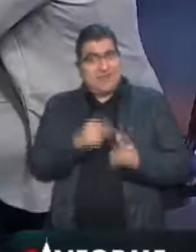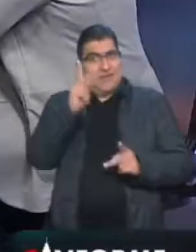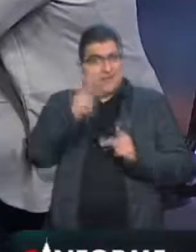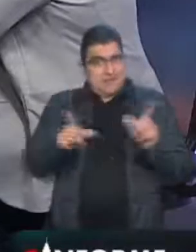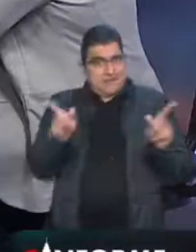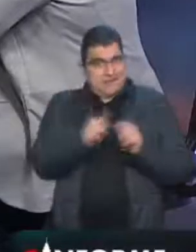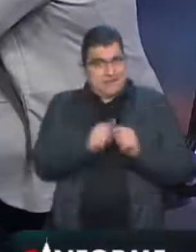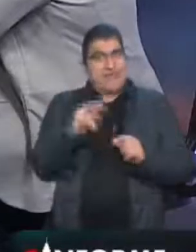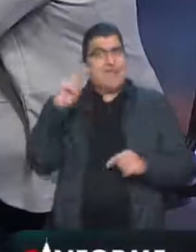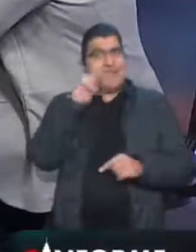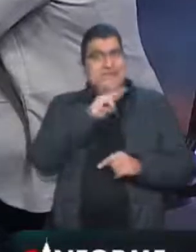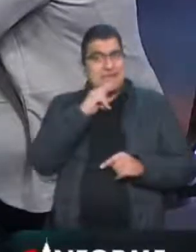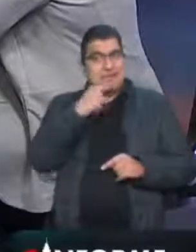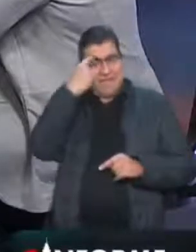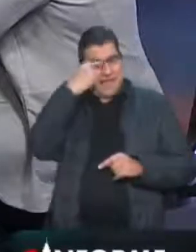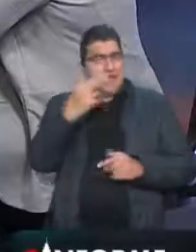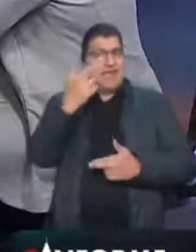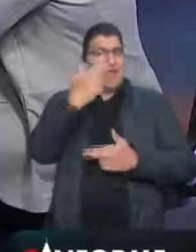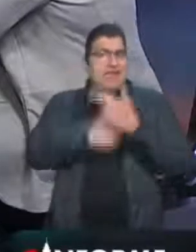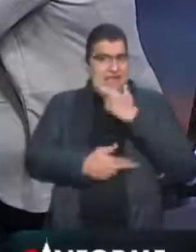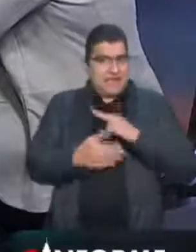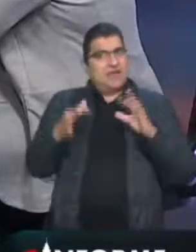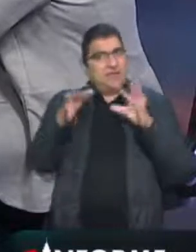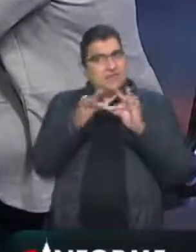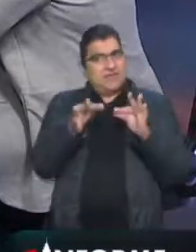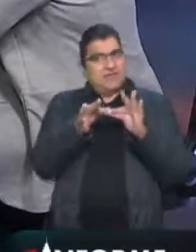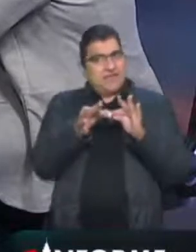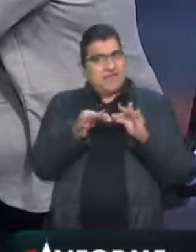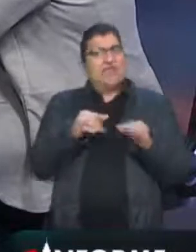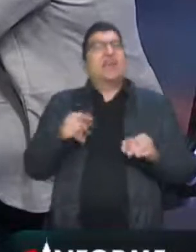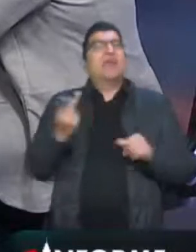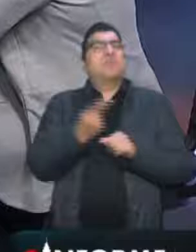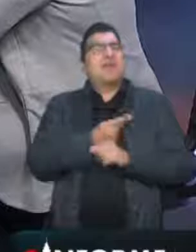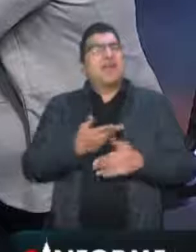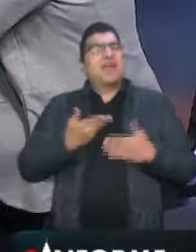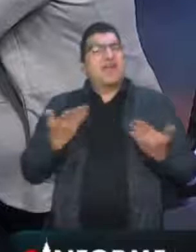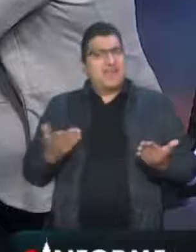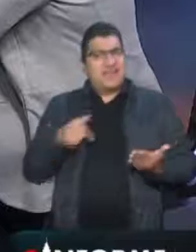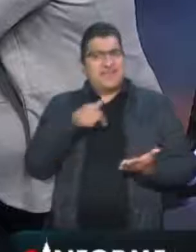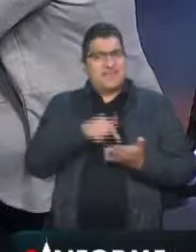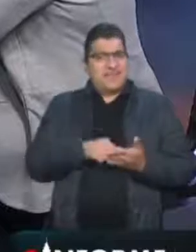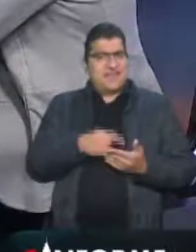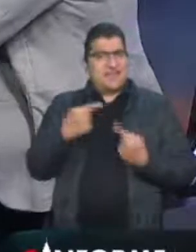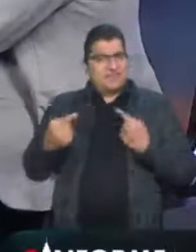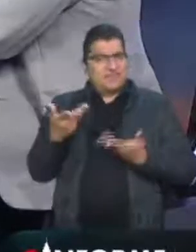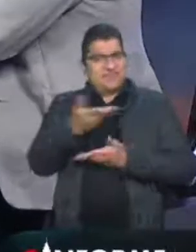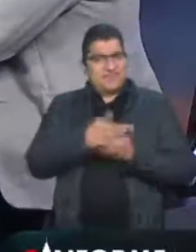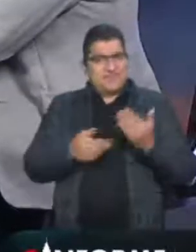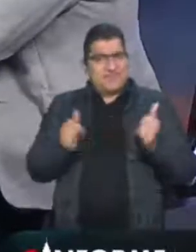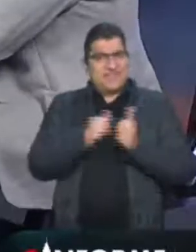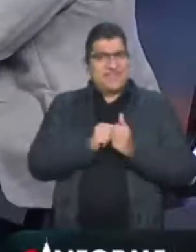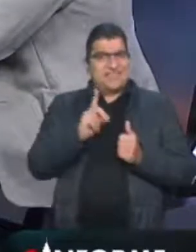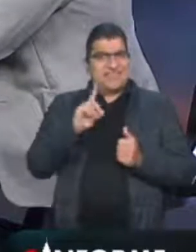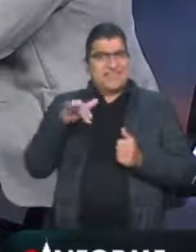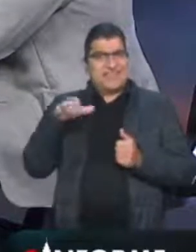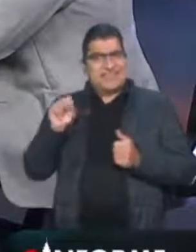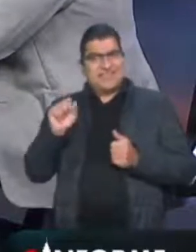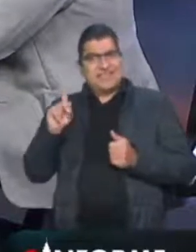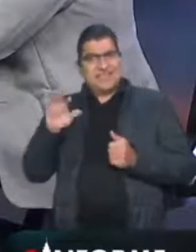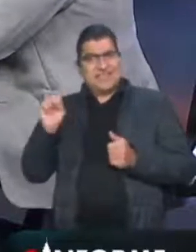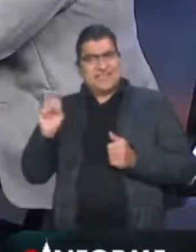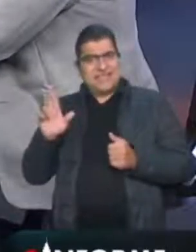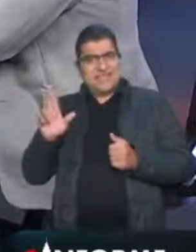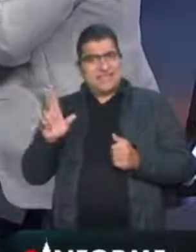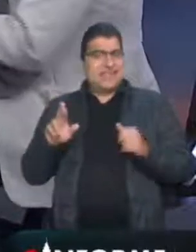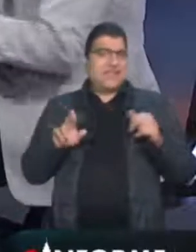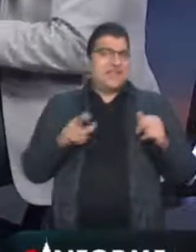corte rápidamente para poder regresar. Les explicamos qué fue lo que pasó ahí en este intercambio entre Denise Dresser,